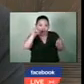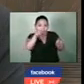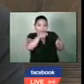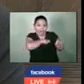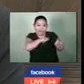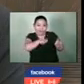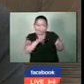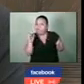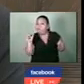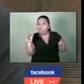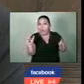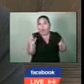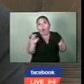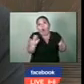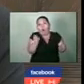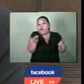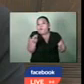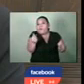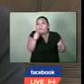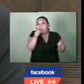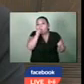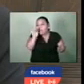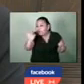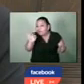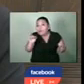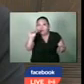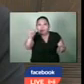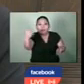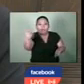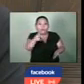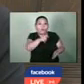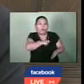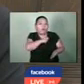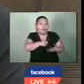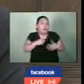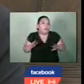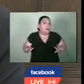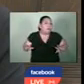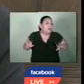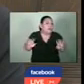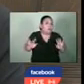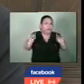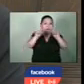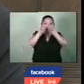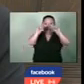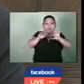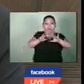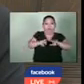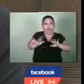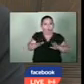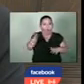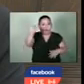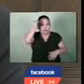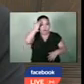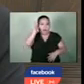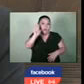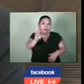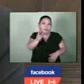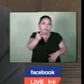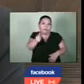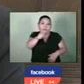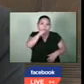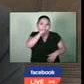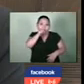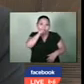contraseña, y es bien importante porque al final la institución del otro lado no tiene otra forma de identificar al usuario sino a través de